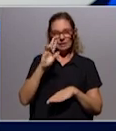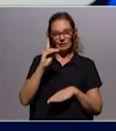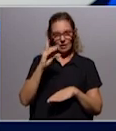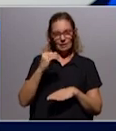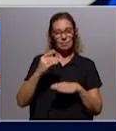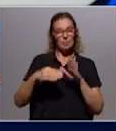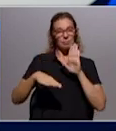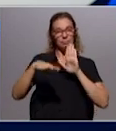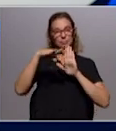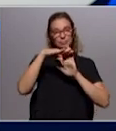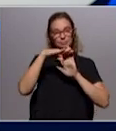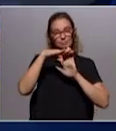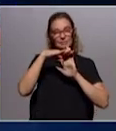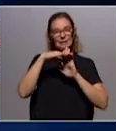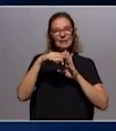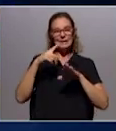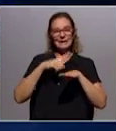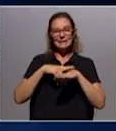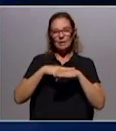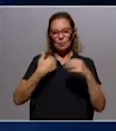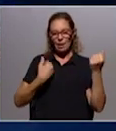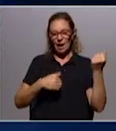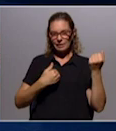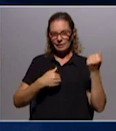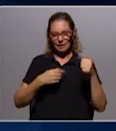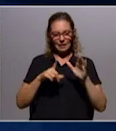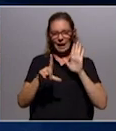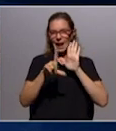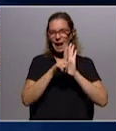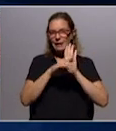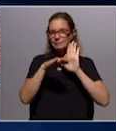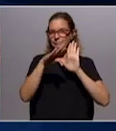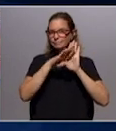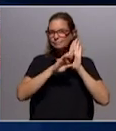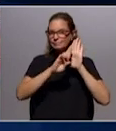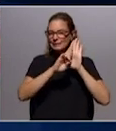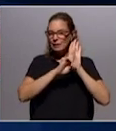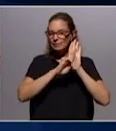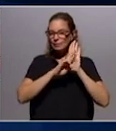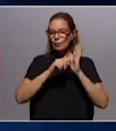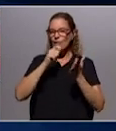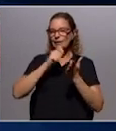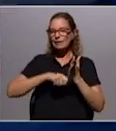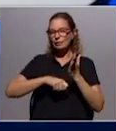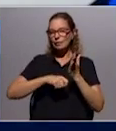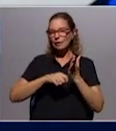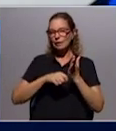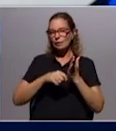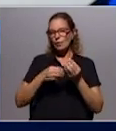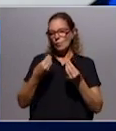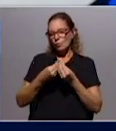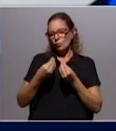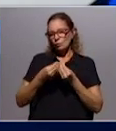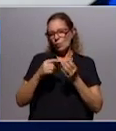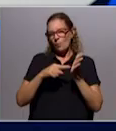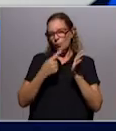se pasó en el tiempo de ejecución de la guitarra que está estipulado en el reglamento y bueno fue sancionada con una cantidad de